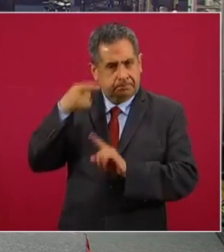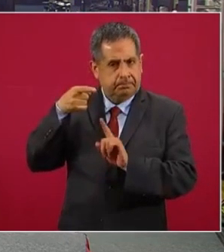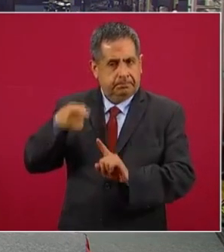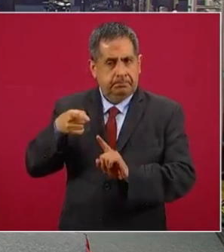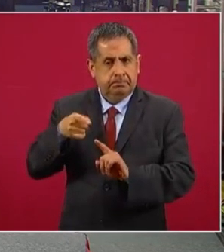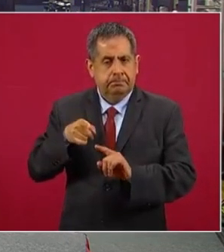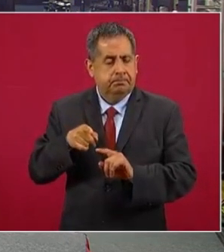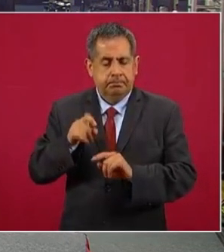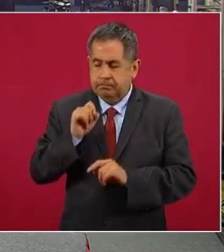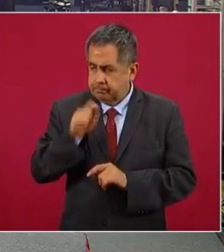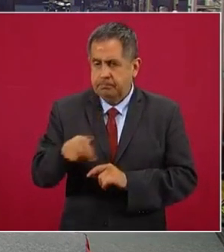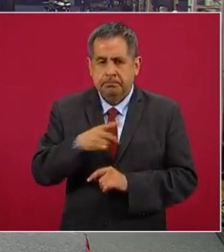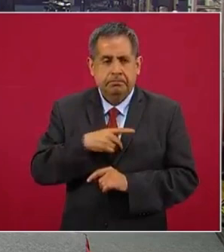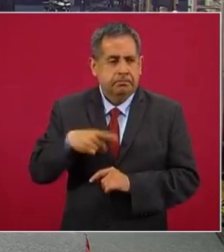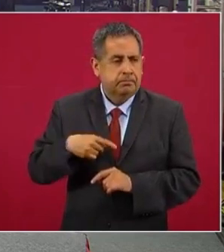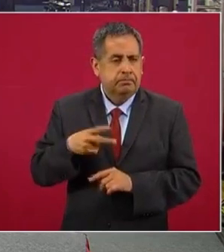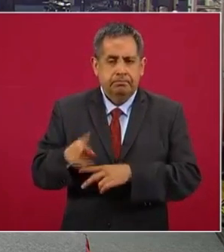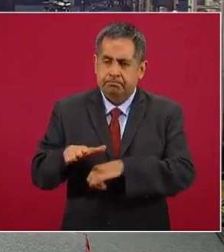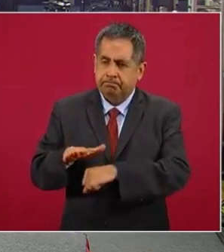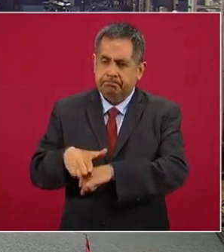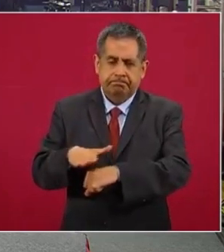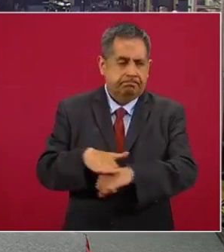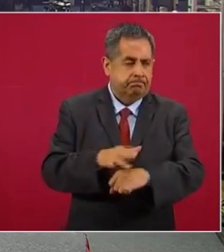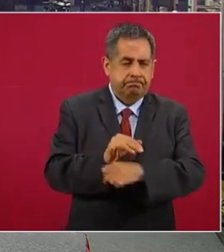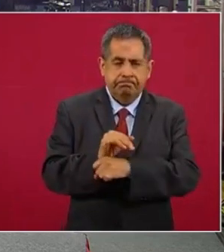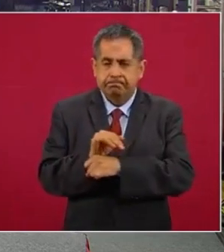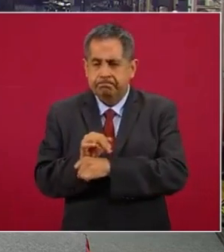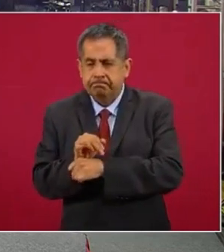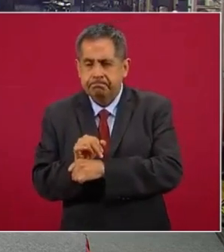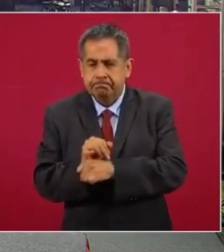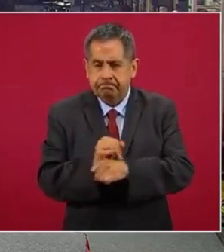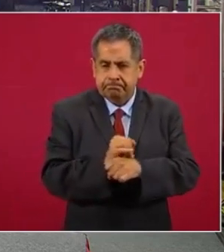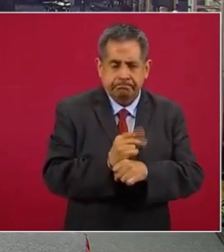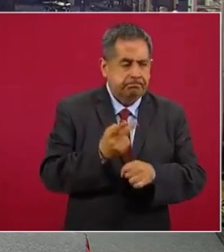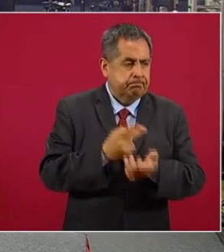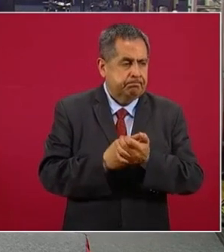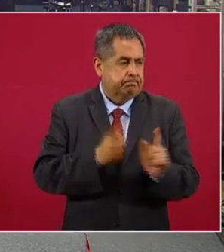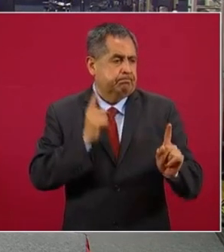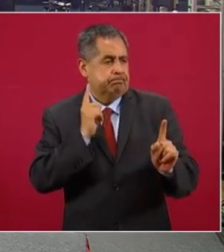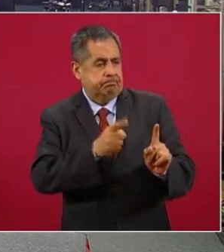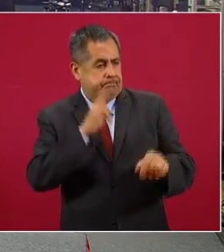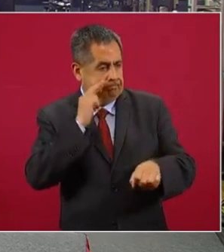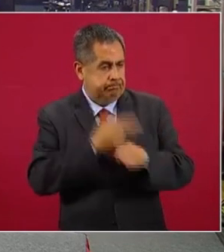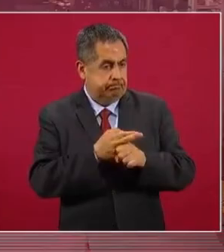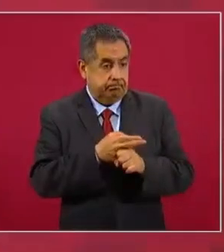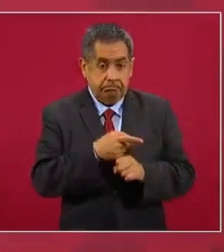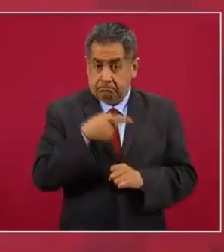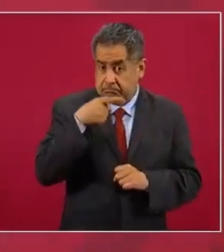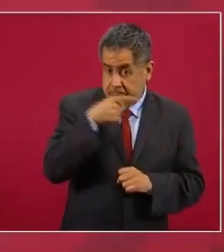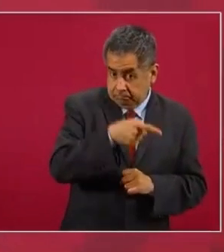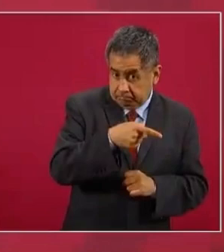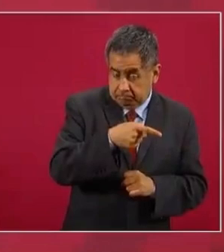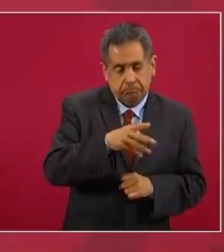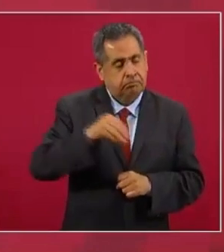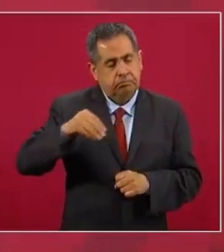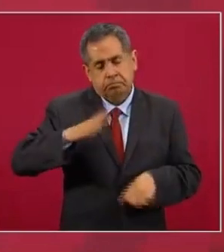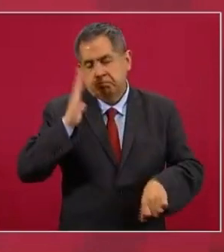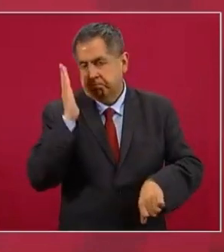que hacerse una investigación, deslindar responsabilidades, castigar a los